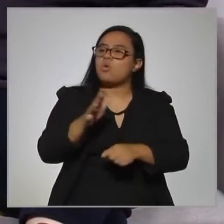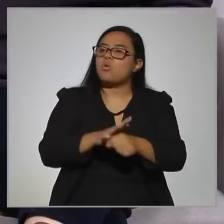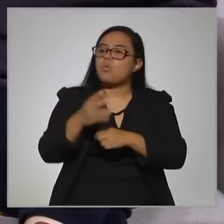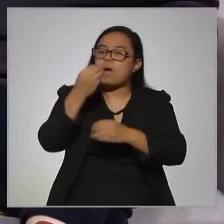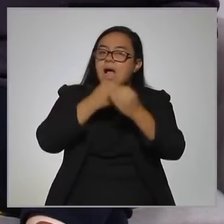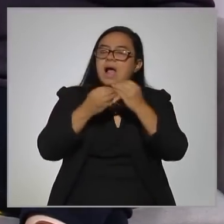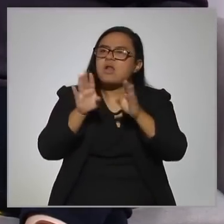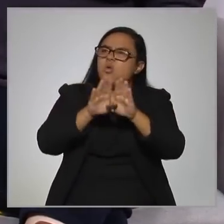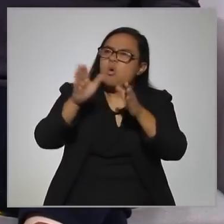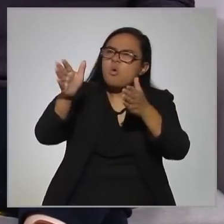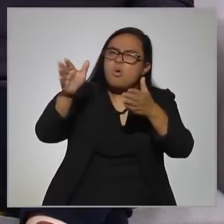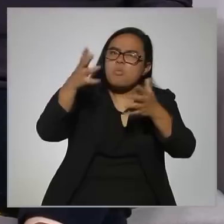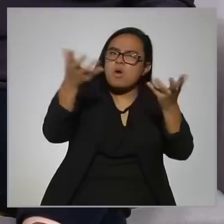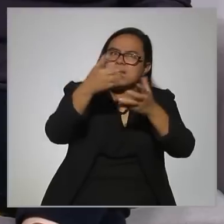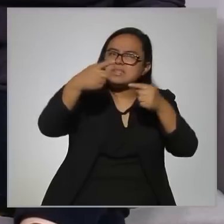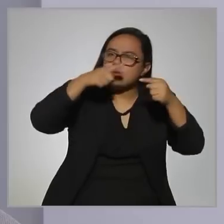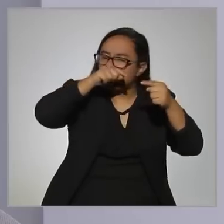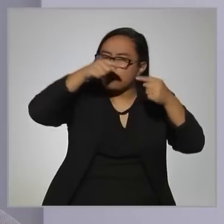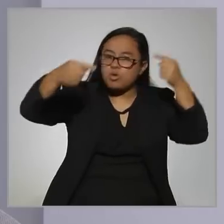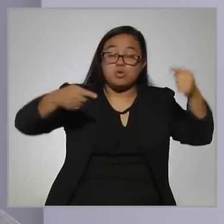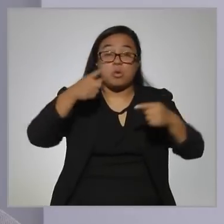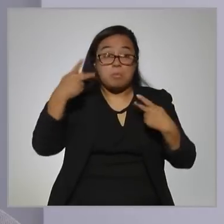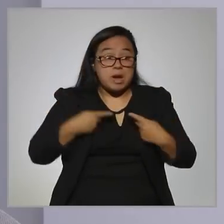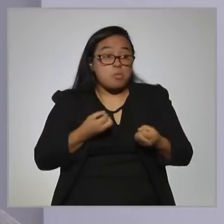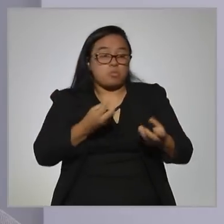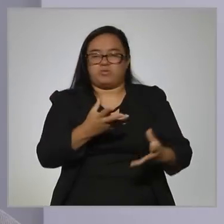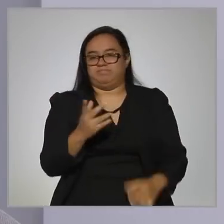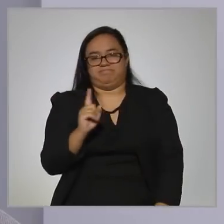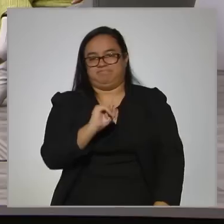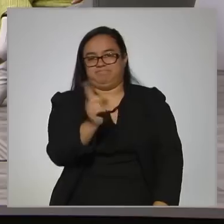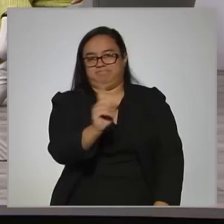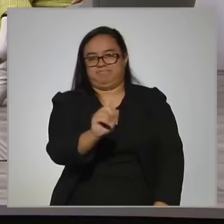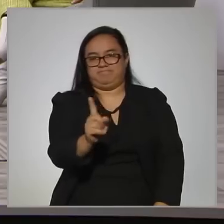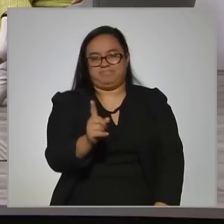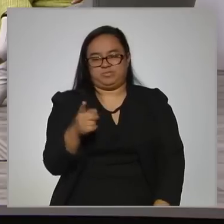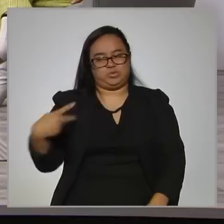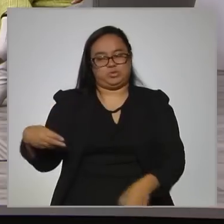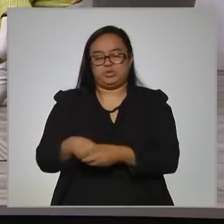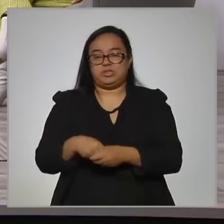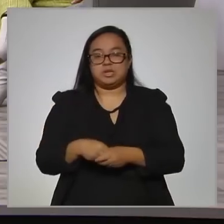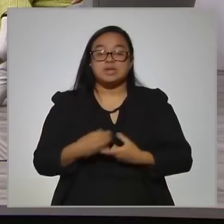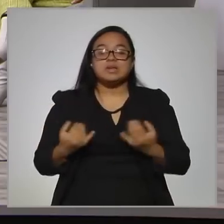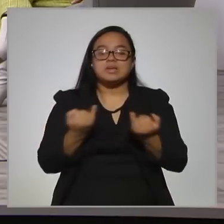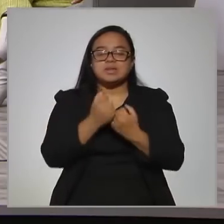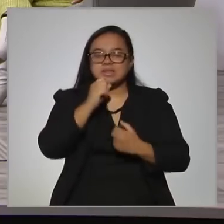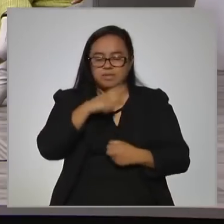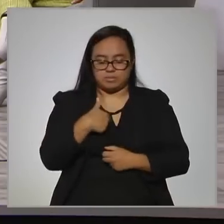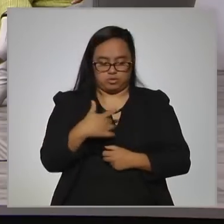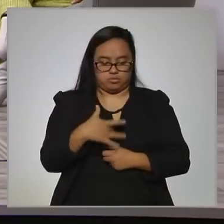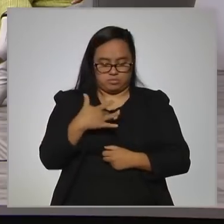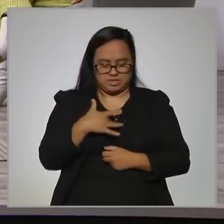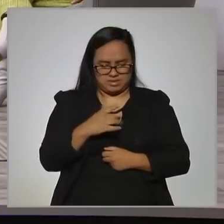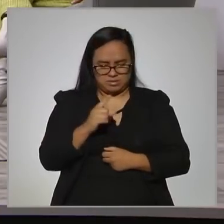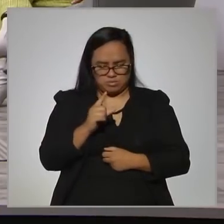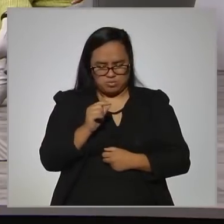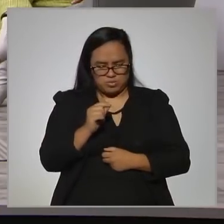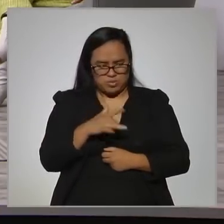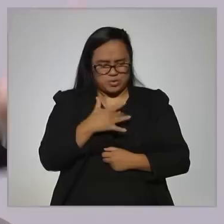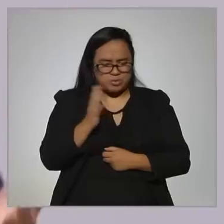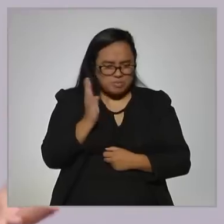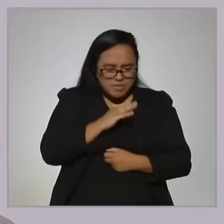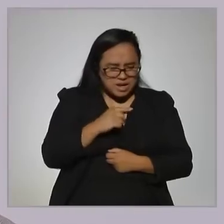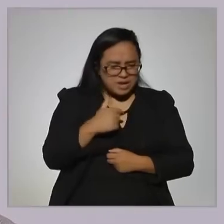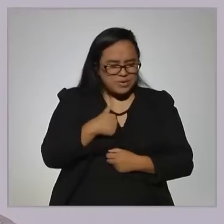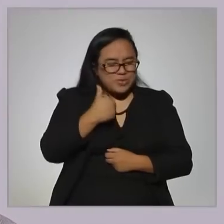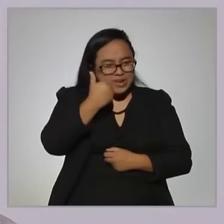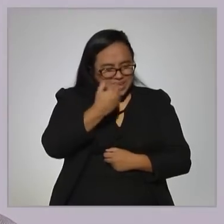nadie se las va a dar, porque es muy importante para ellos. Y uno de los trucos que tengo también cuando me siento así como medio malo, medio sola, pero con